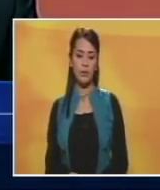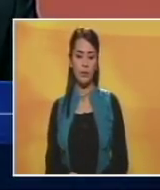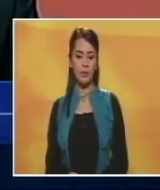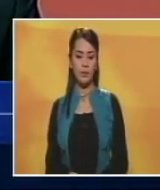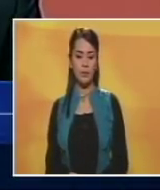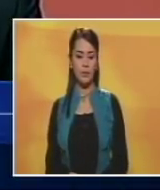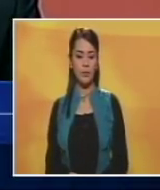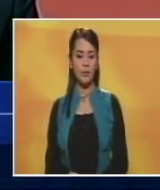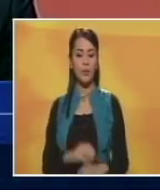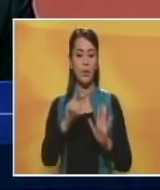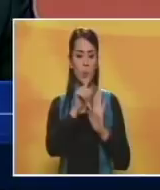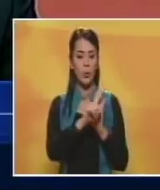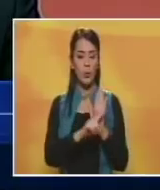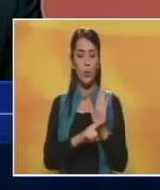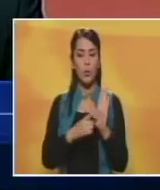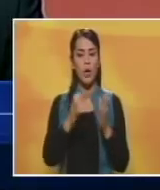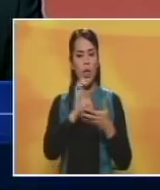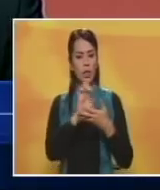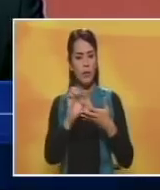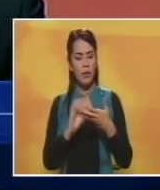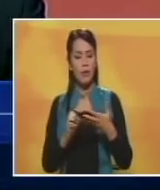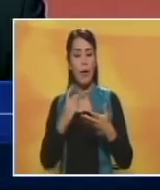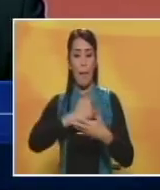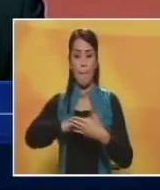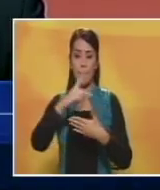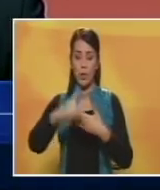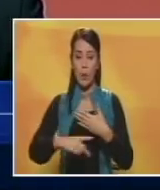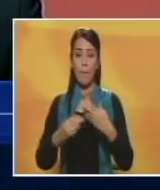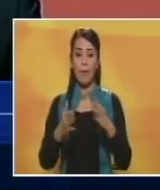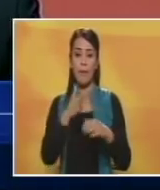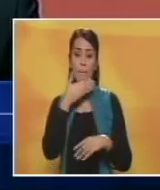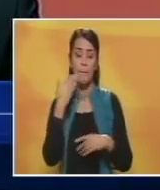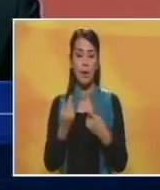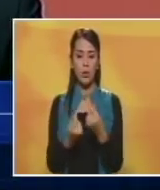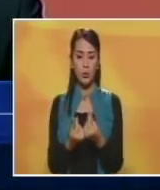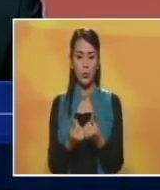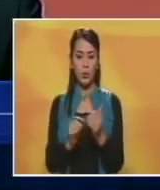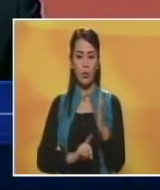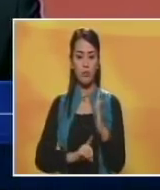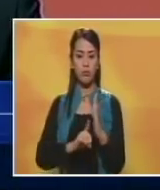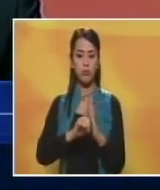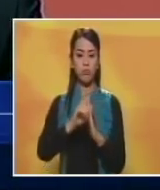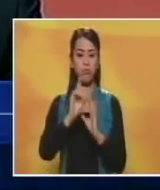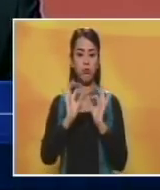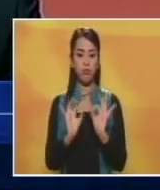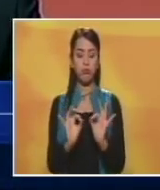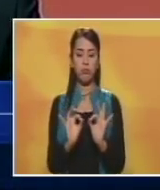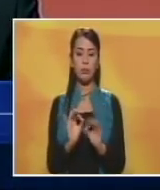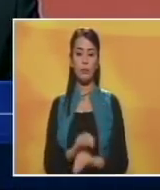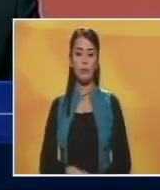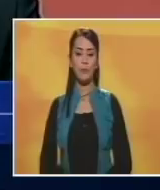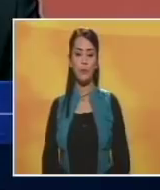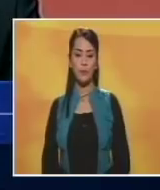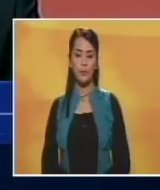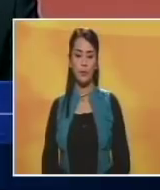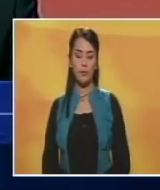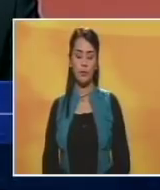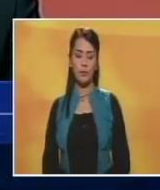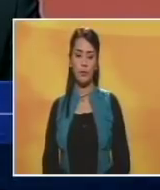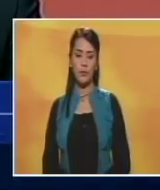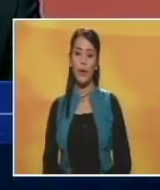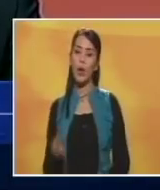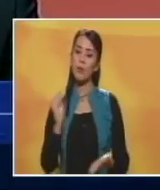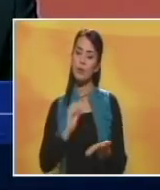como una de las líneas estratégicas del programa de recuperación, crecimiento y prosperidad económica, devolviera